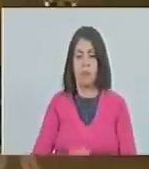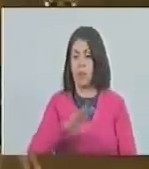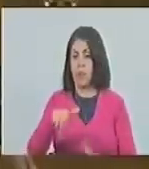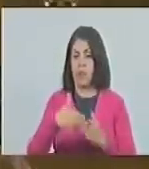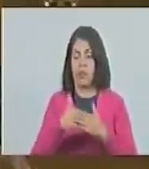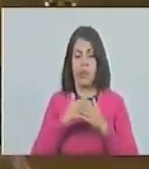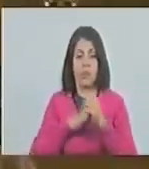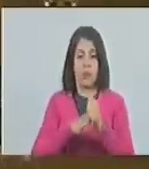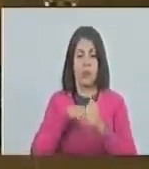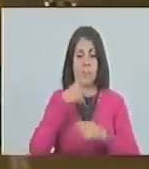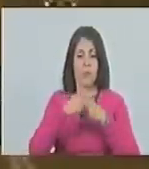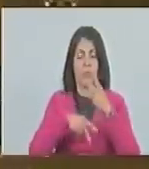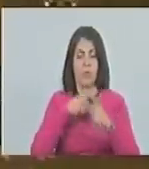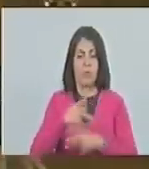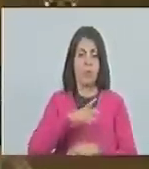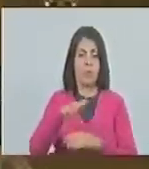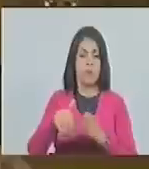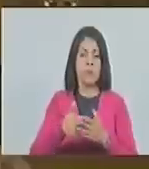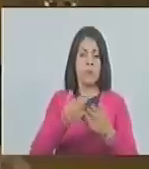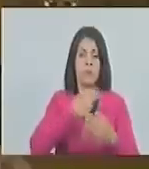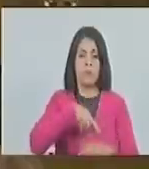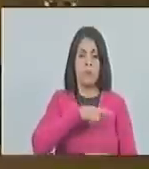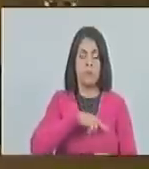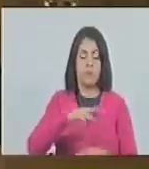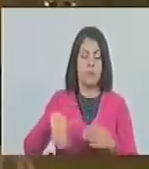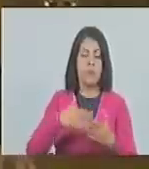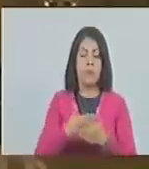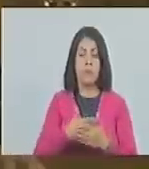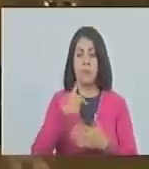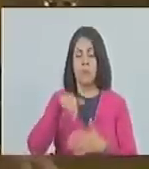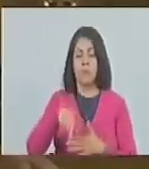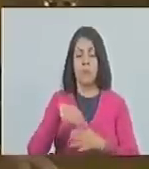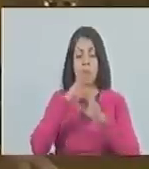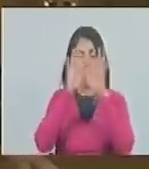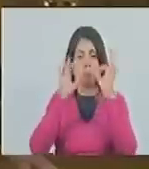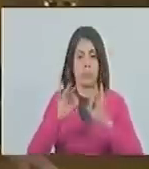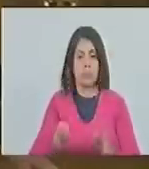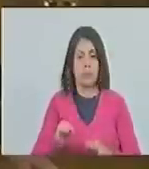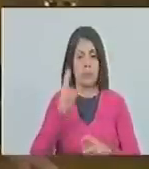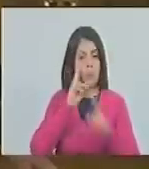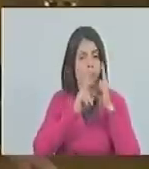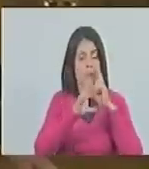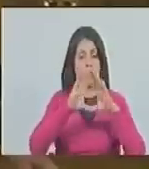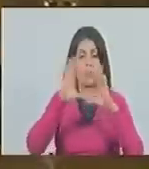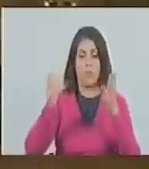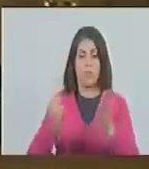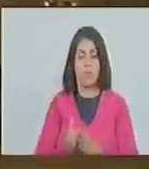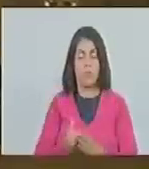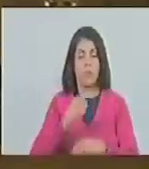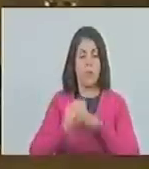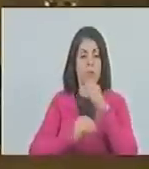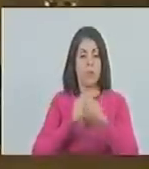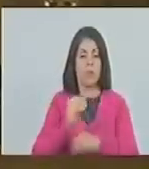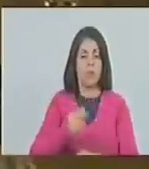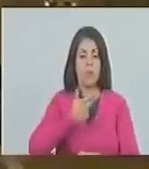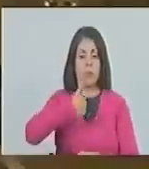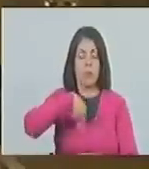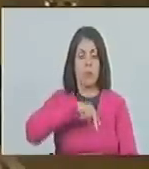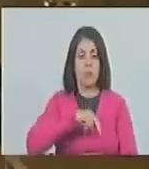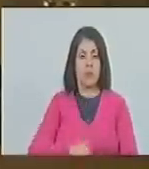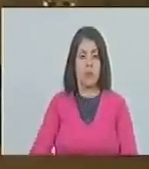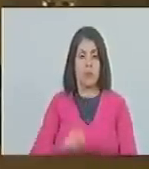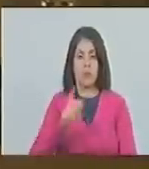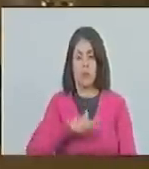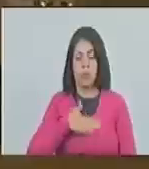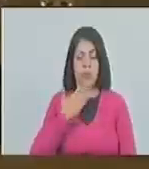las orientaciones políticas, de todas las religiones y de todas las maneras de ver el mundo, como hizo el caso de nosotros.